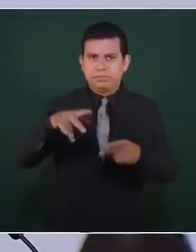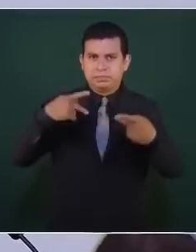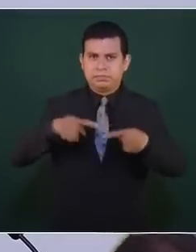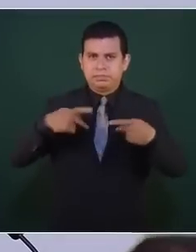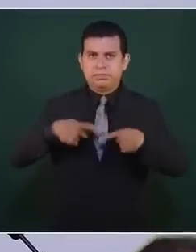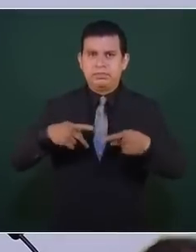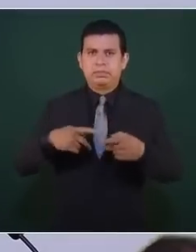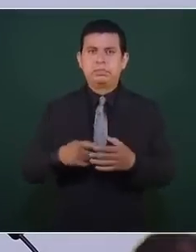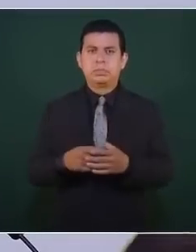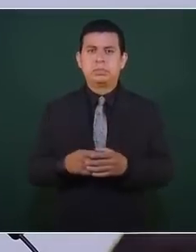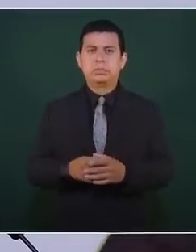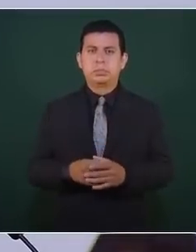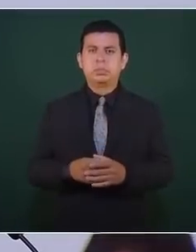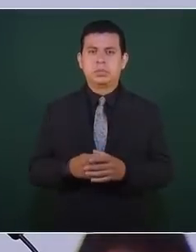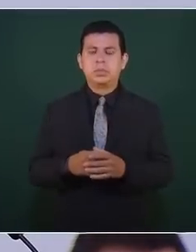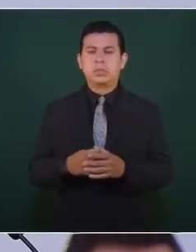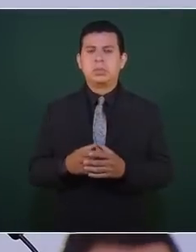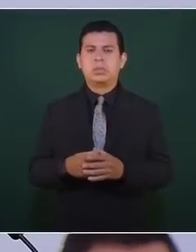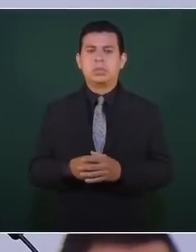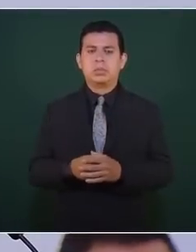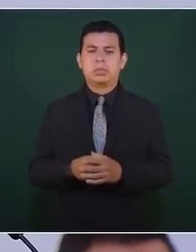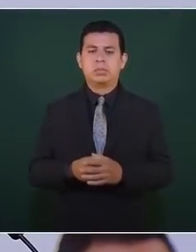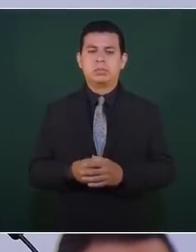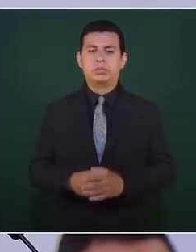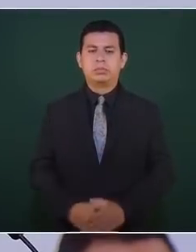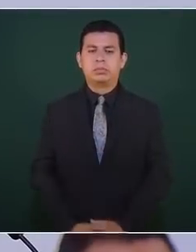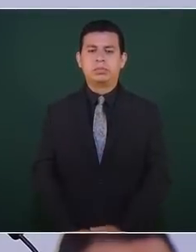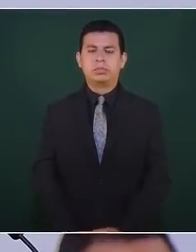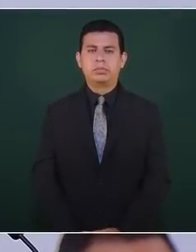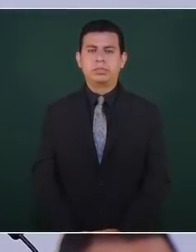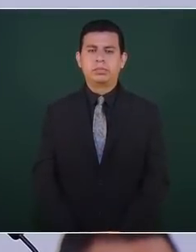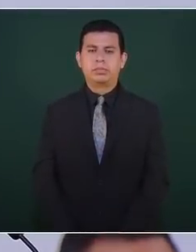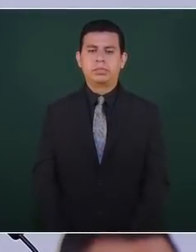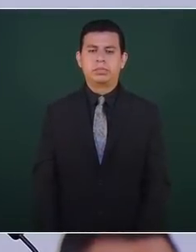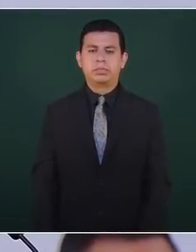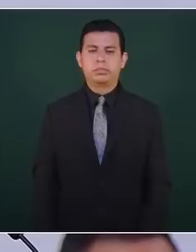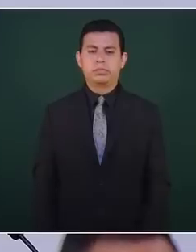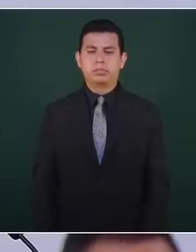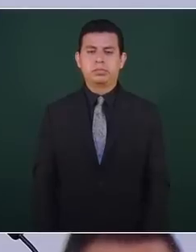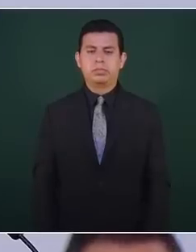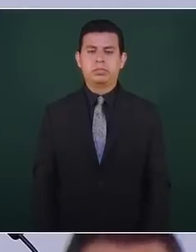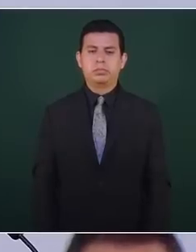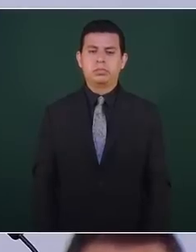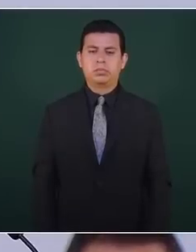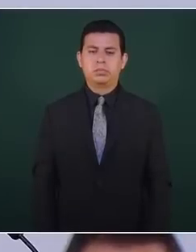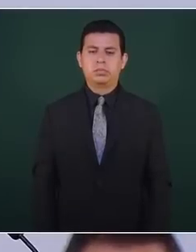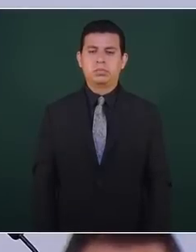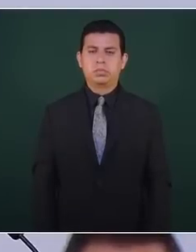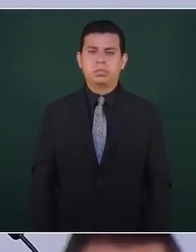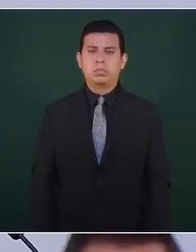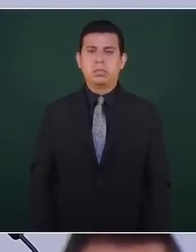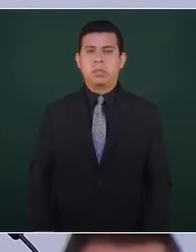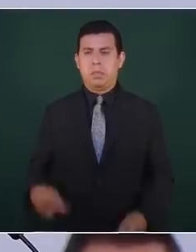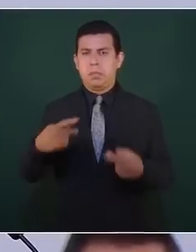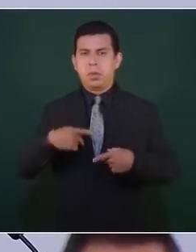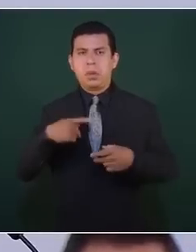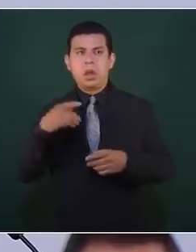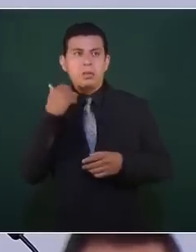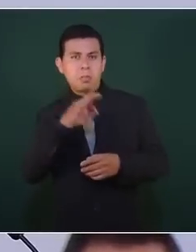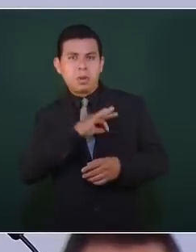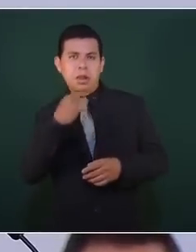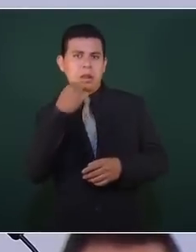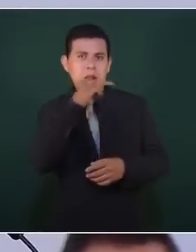de delitos, estos programas dedicados a la población en general, tienen